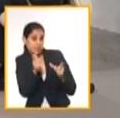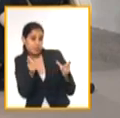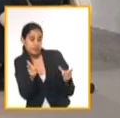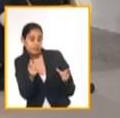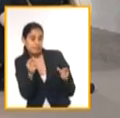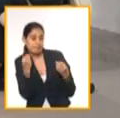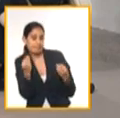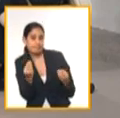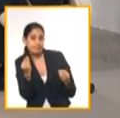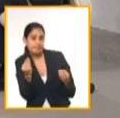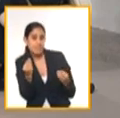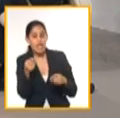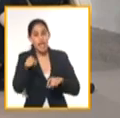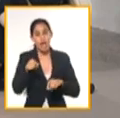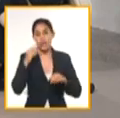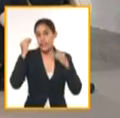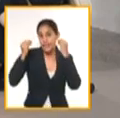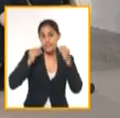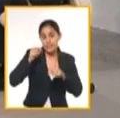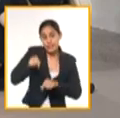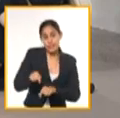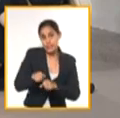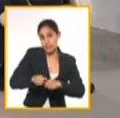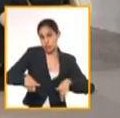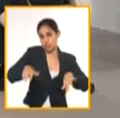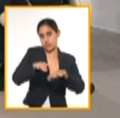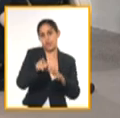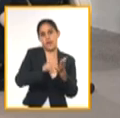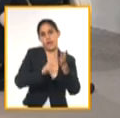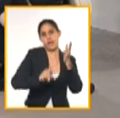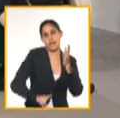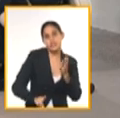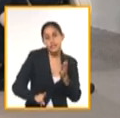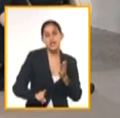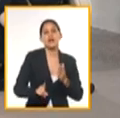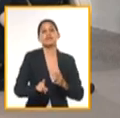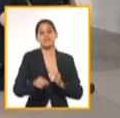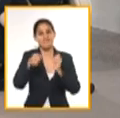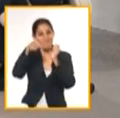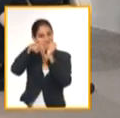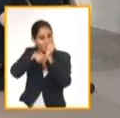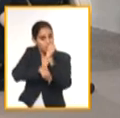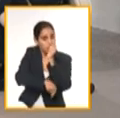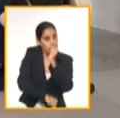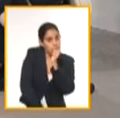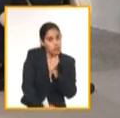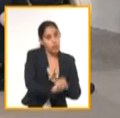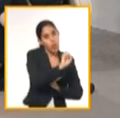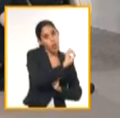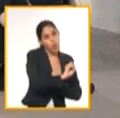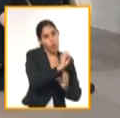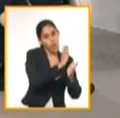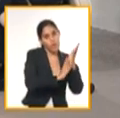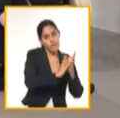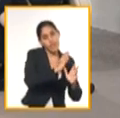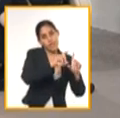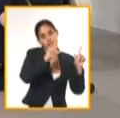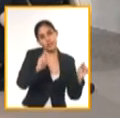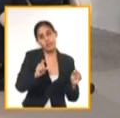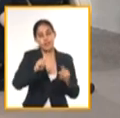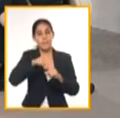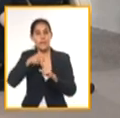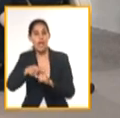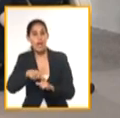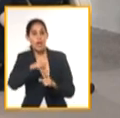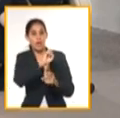que en este minuto el sistema eléctrico tiene más fuerza hacia el centro-occidente que hacia el oriente, y llevar esa